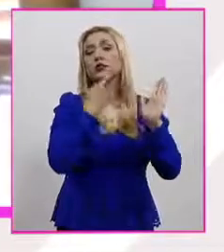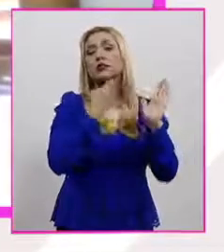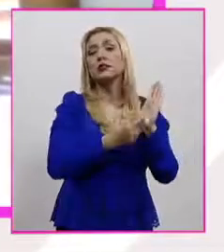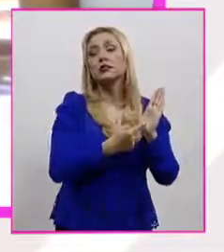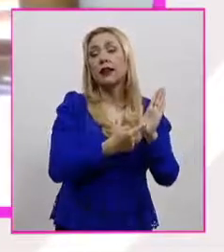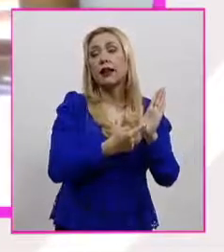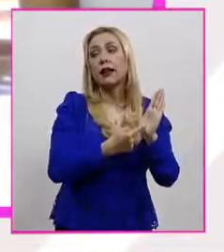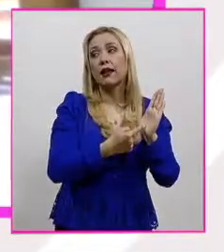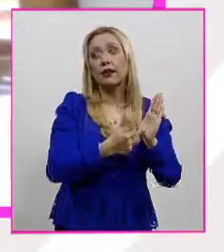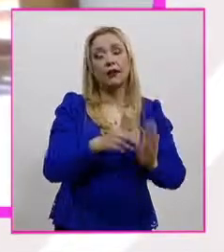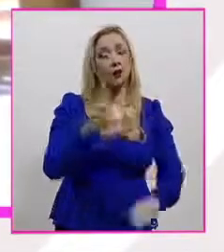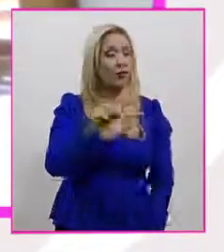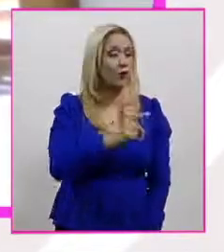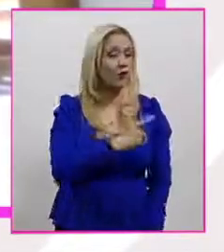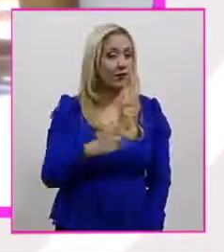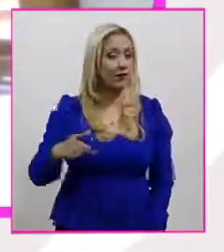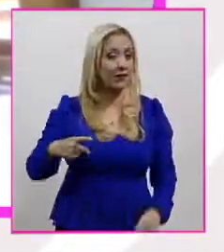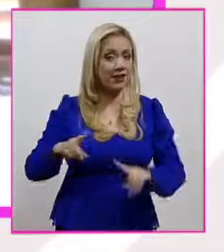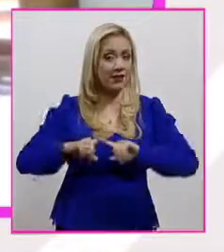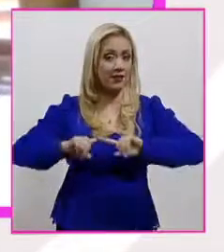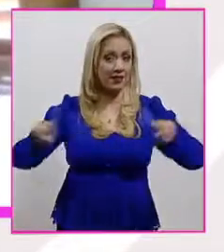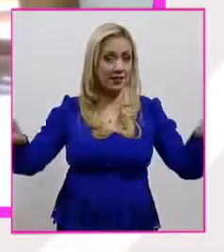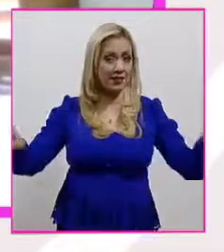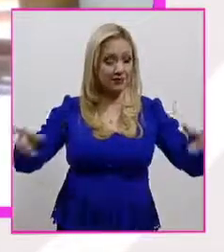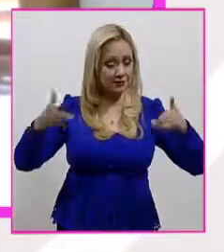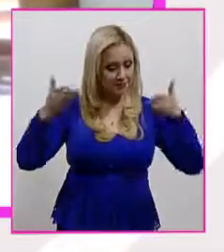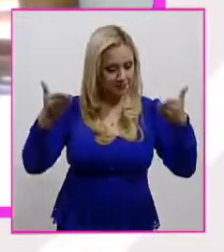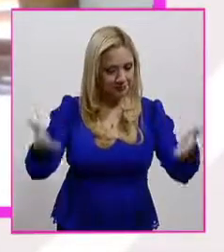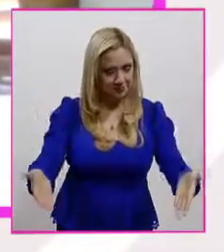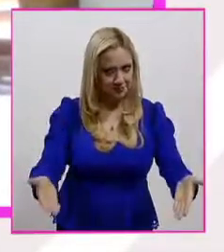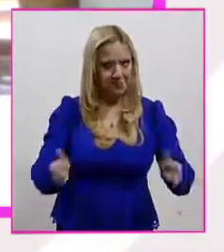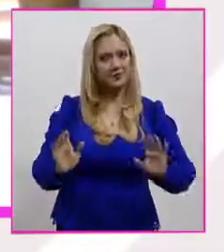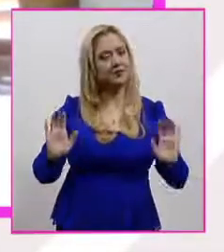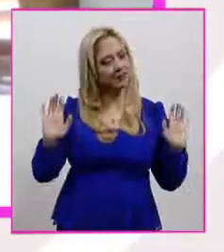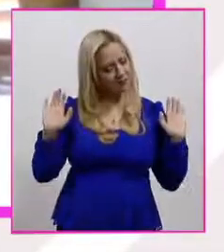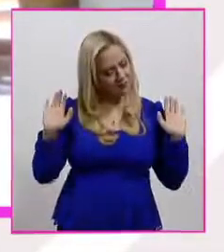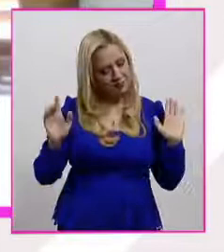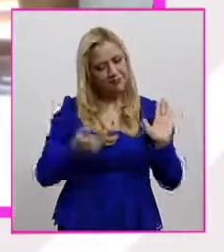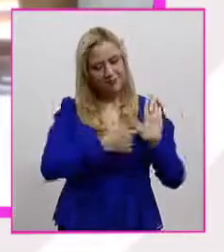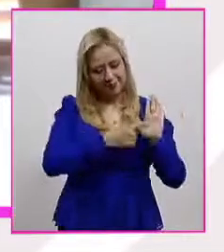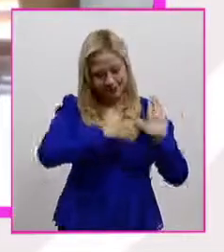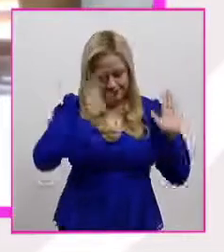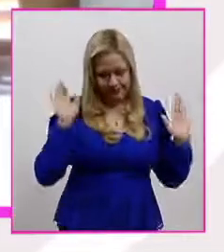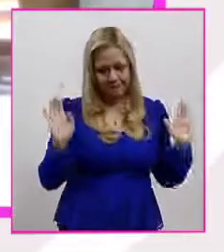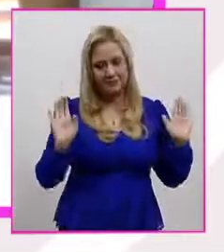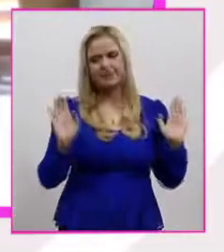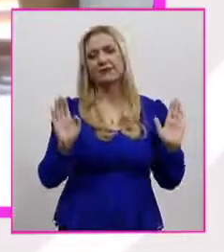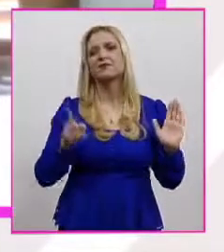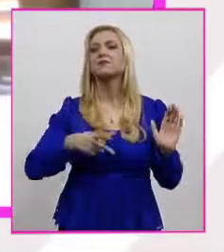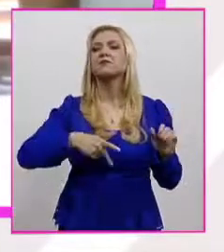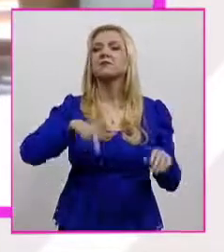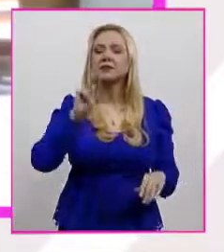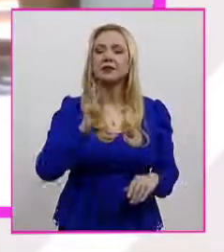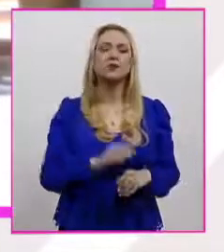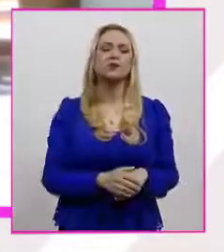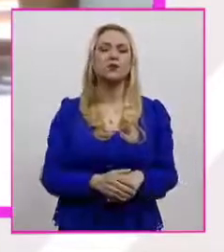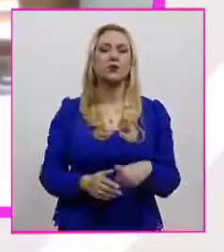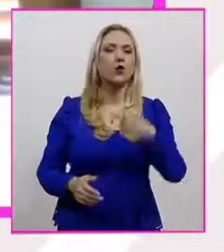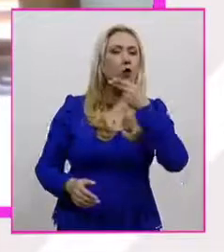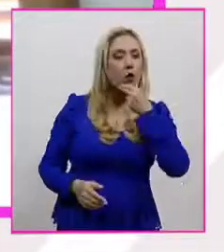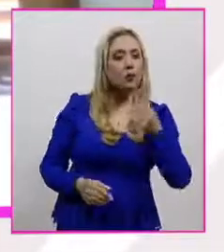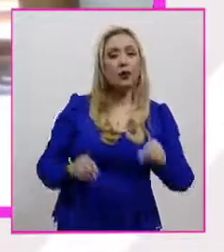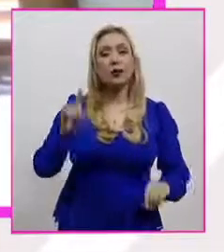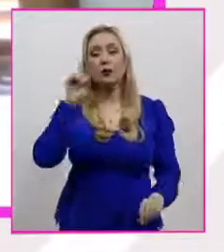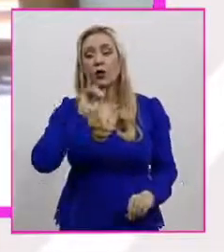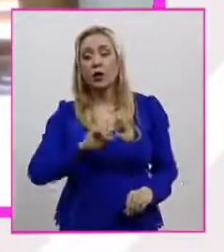deben de haber ninguna diferencia en el acceso a derechos que ellos tienen. Pero dependiendo justo del sexo con el que nacieron, del tono de